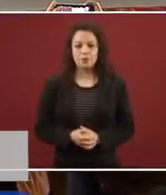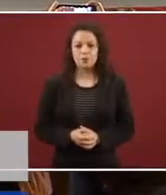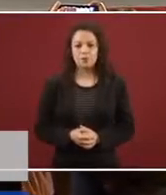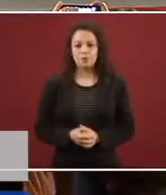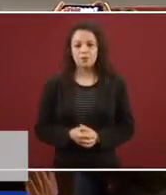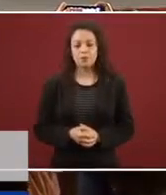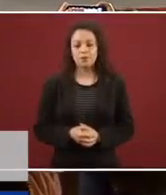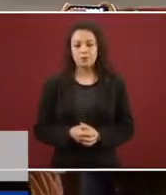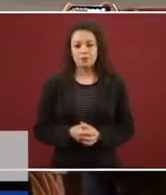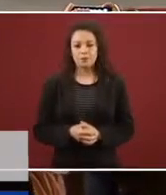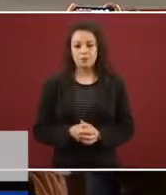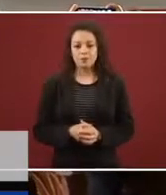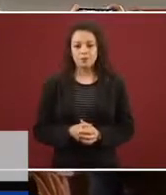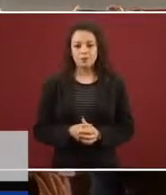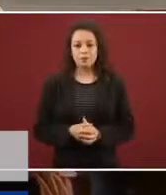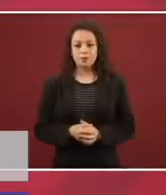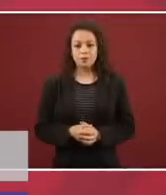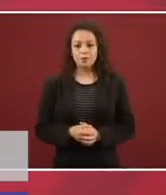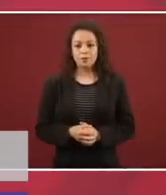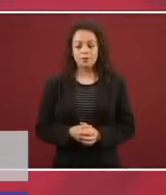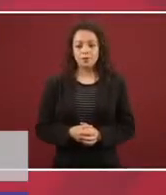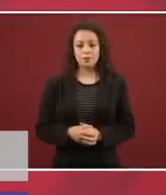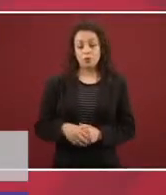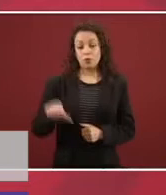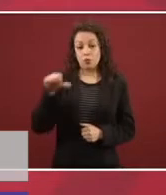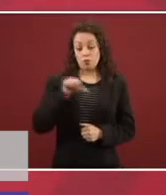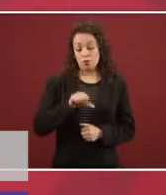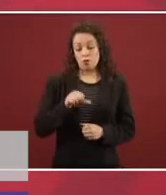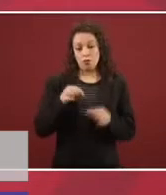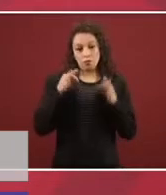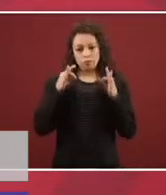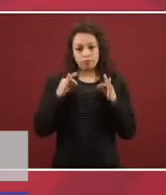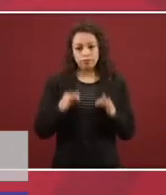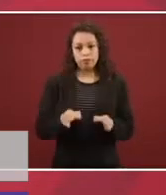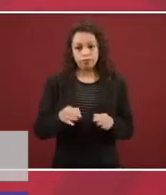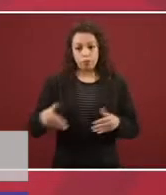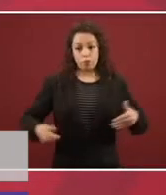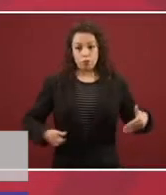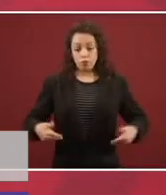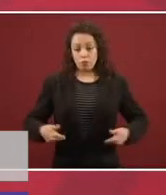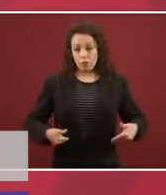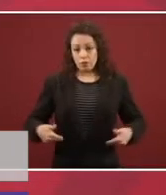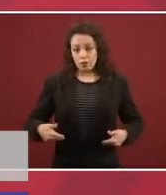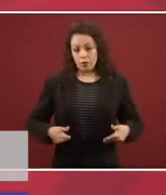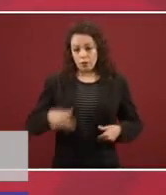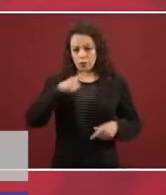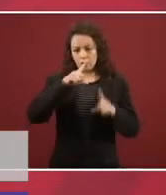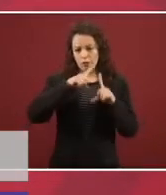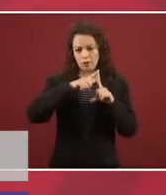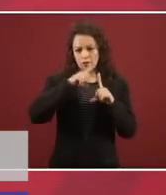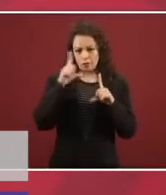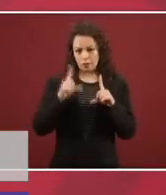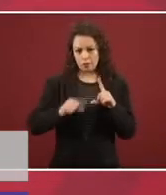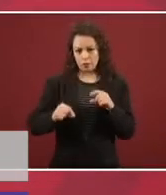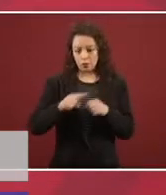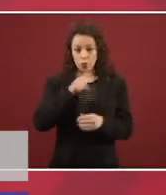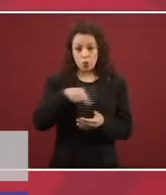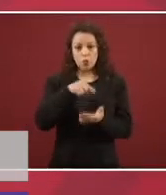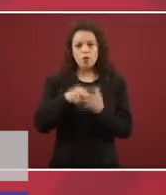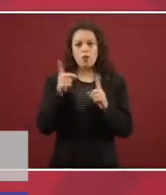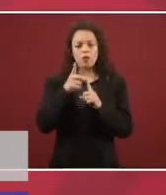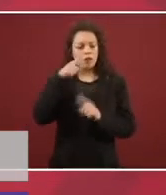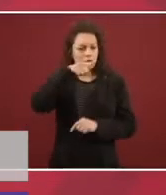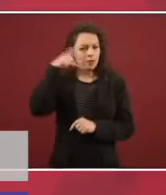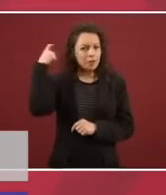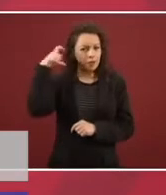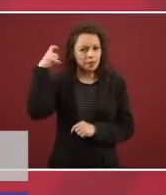Constitución mexicana en Querétaro. La Constitución de 1917 tomó en cuenta los anhelos del pueblo de México que luchó en la revolución por la